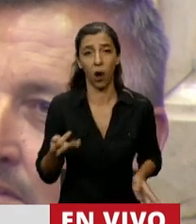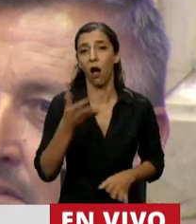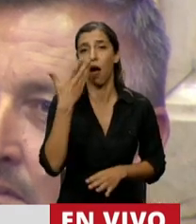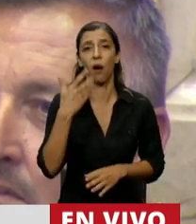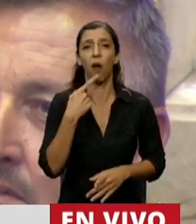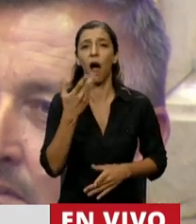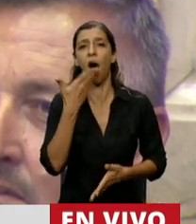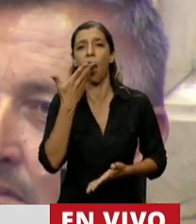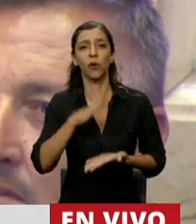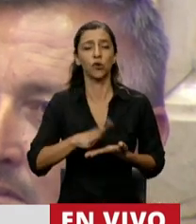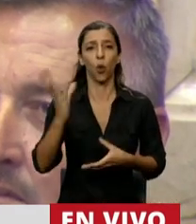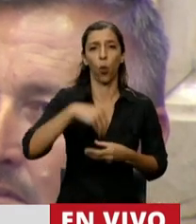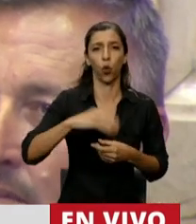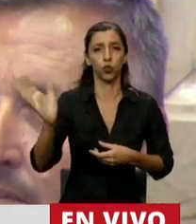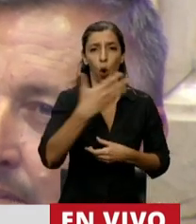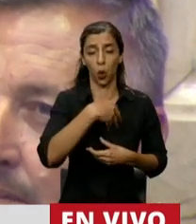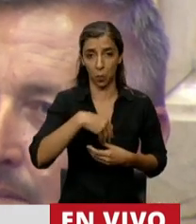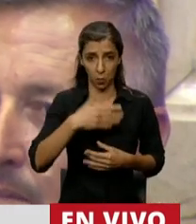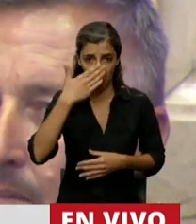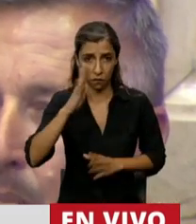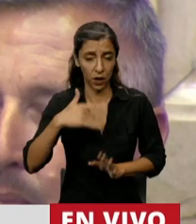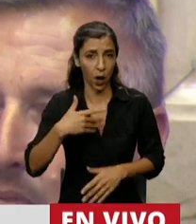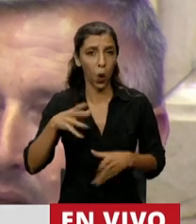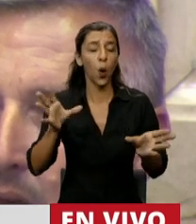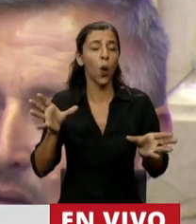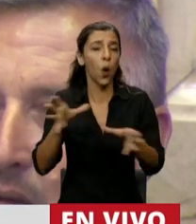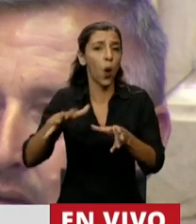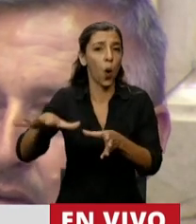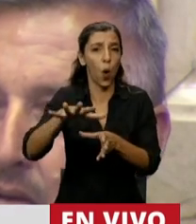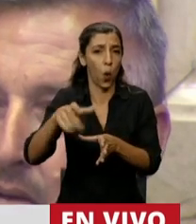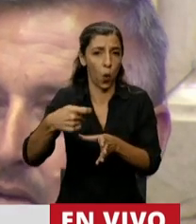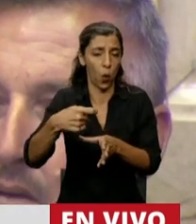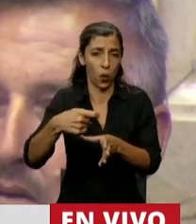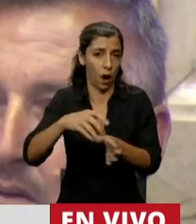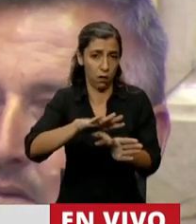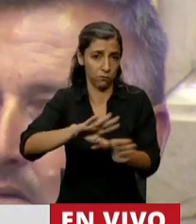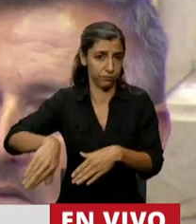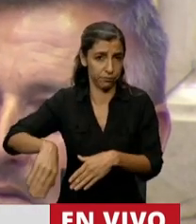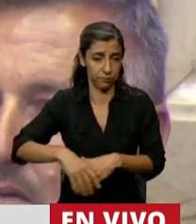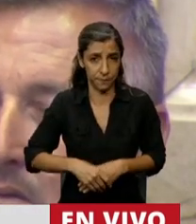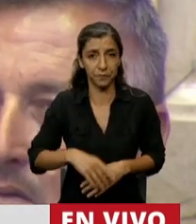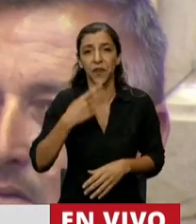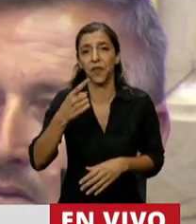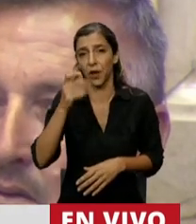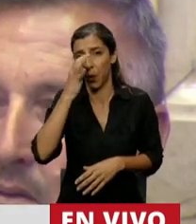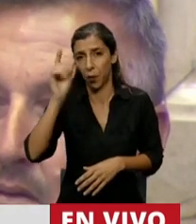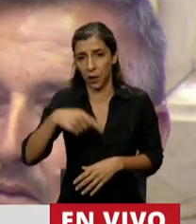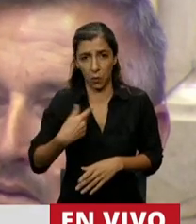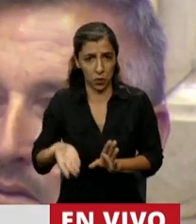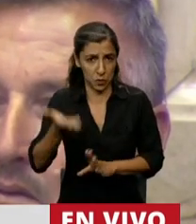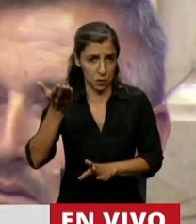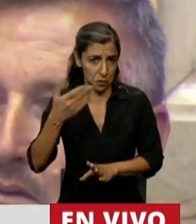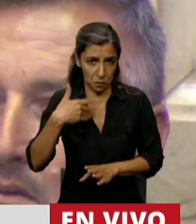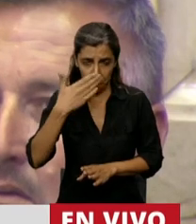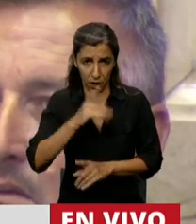todo. Prometió en la campaña aumentarles el 20%, dijo que no iba a pagar los intereses de la LELIC ni que se